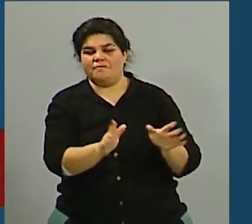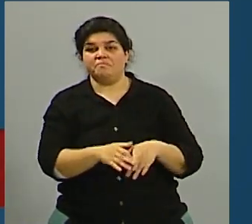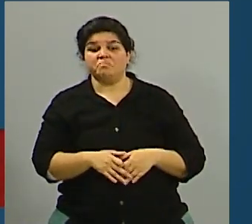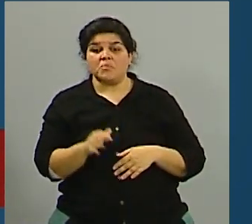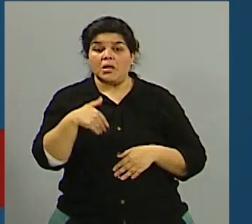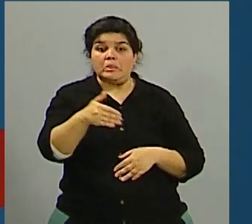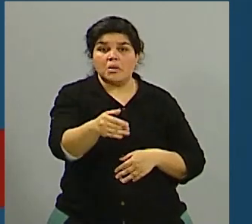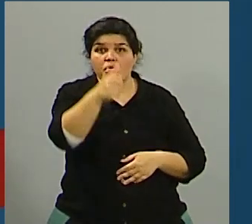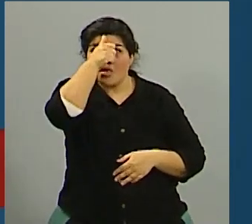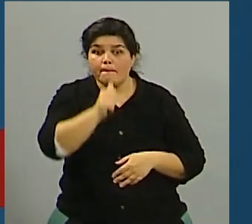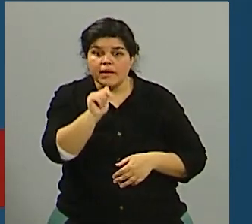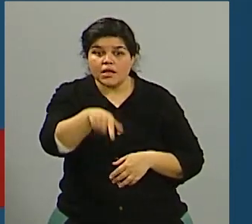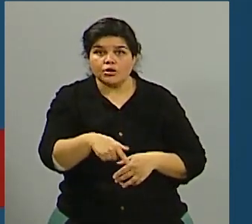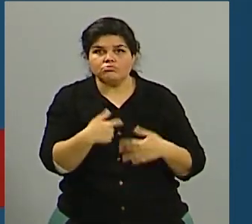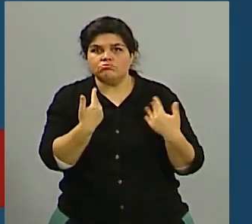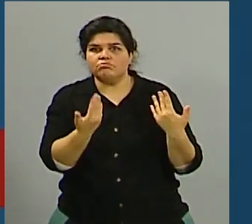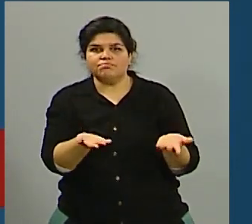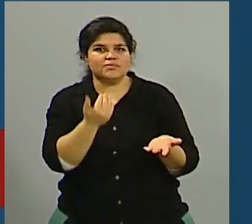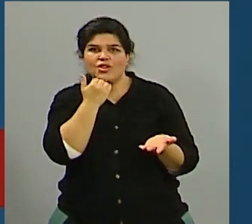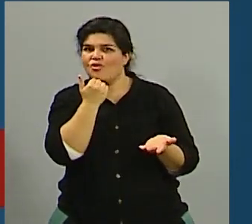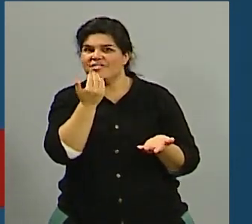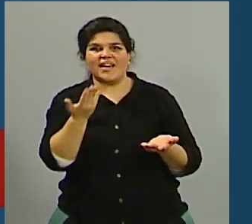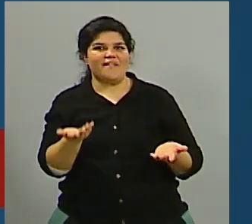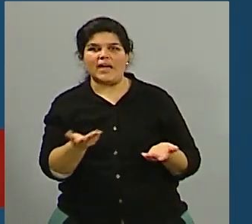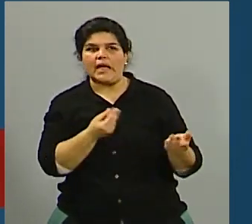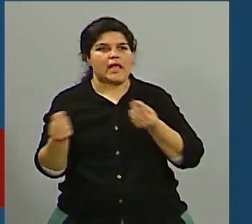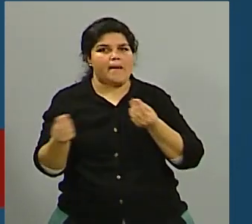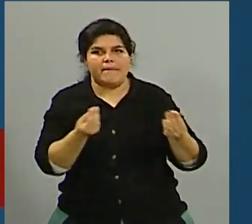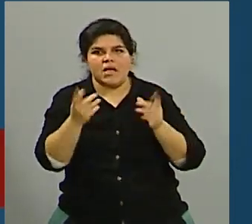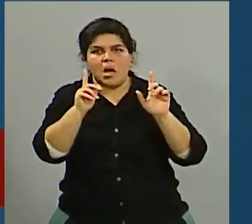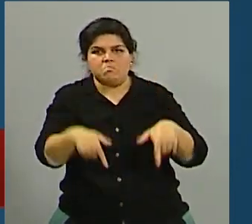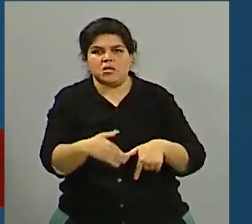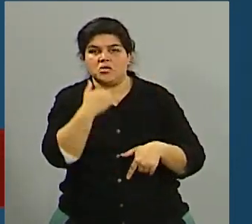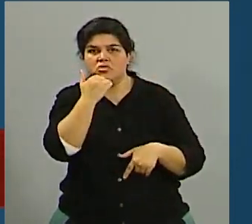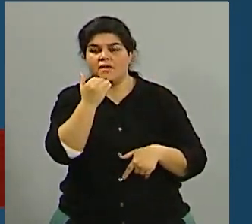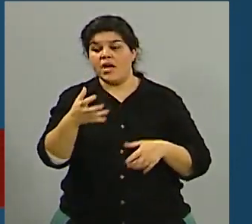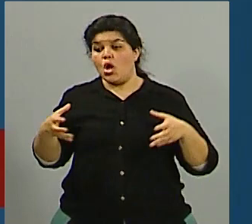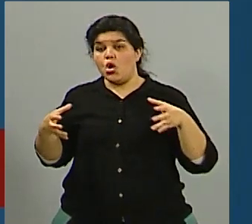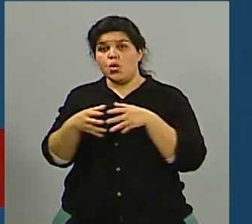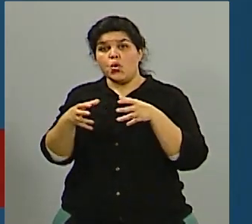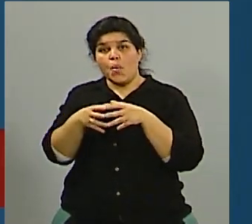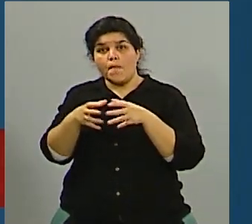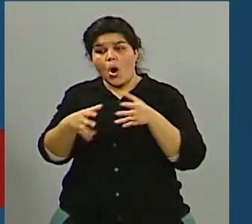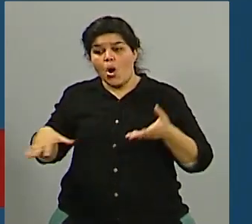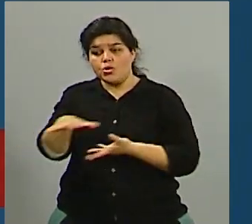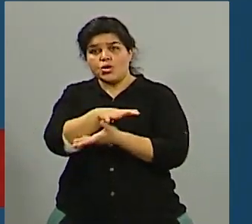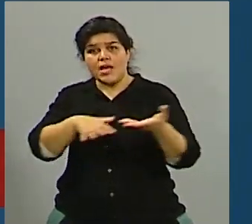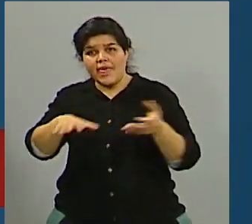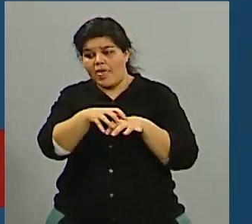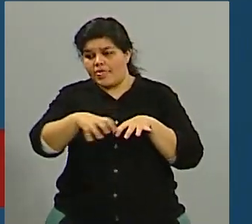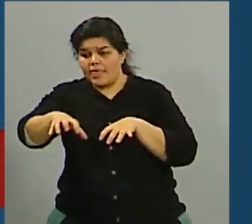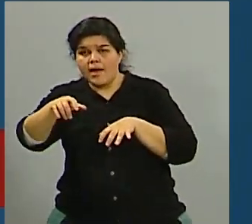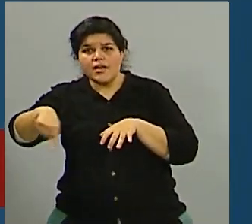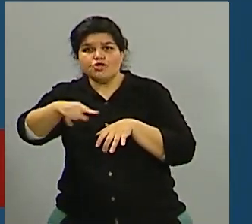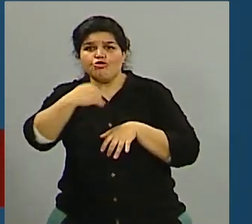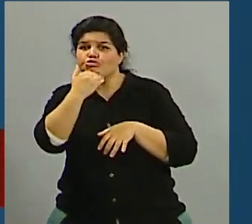el domingo. Mucha gente, un gran porcentaje del electorado que todavía no sabe a quién va a votar, y entonces esto